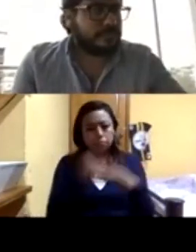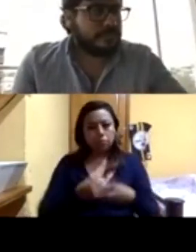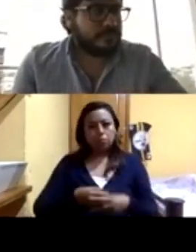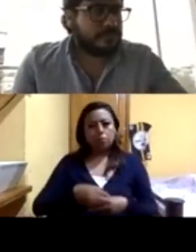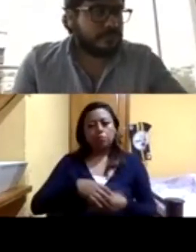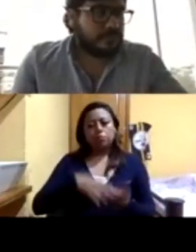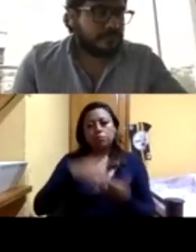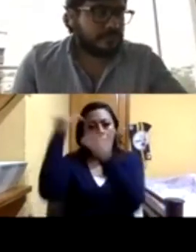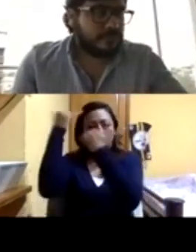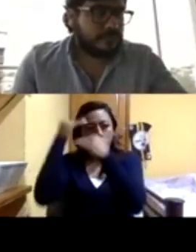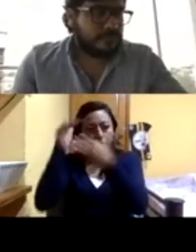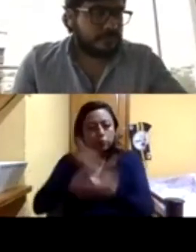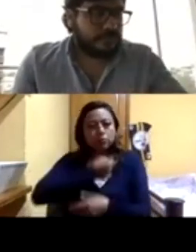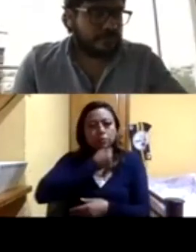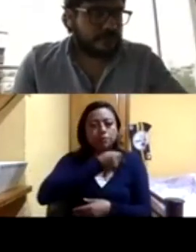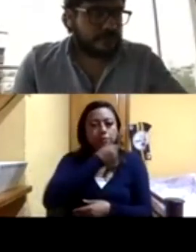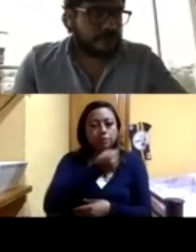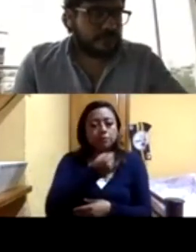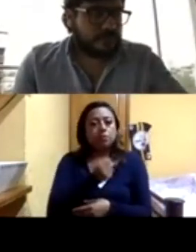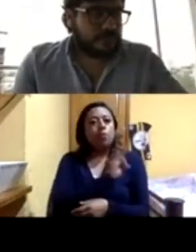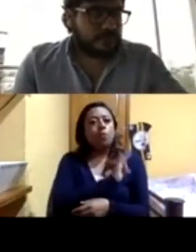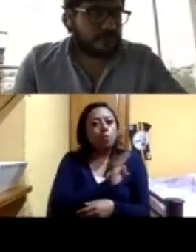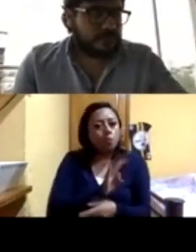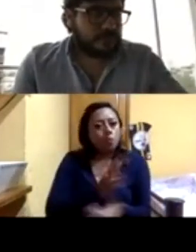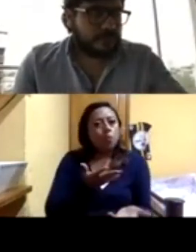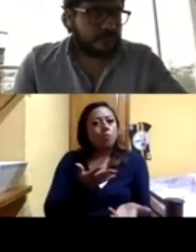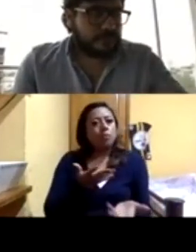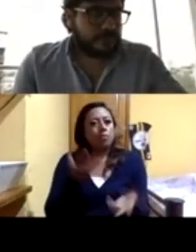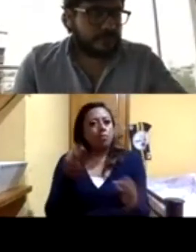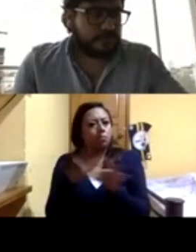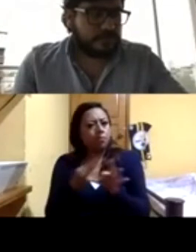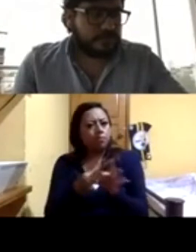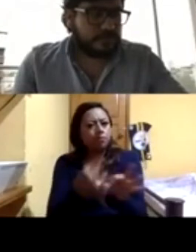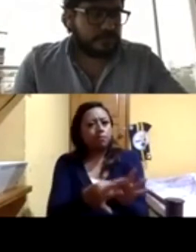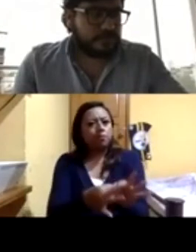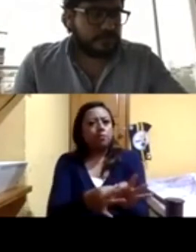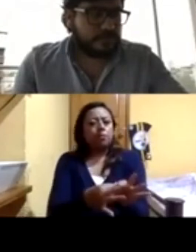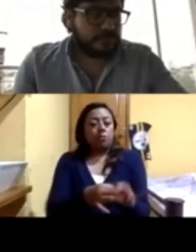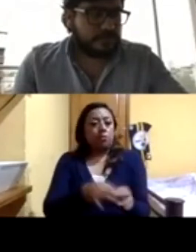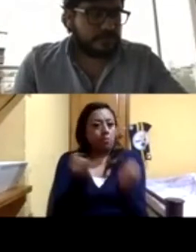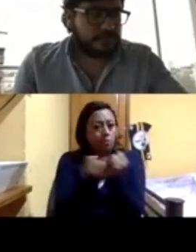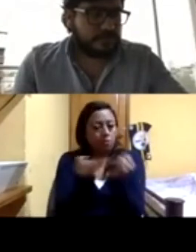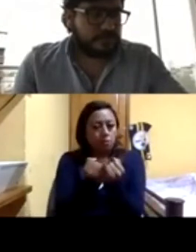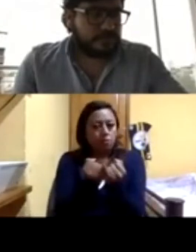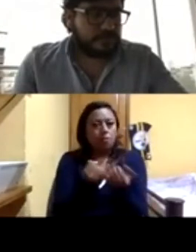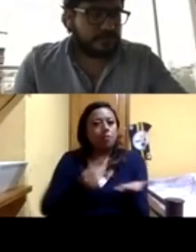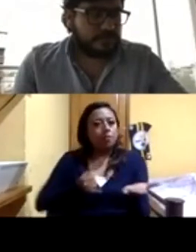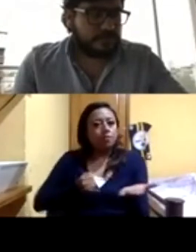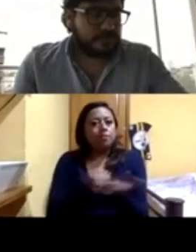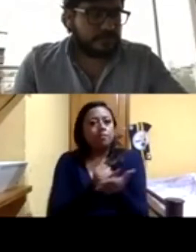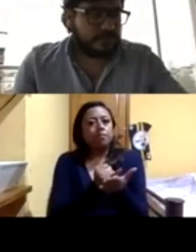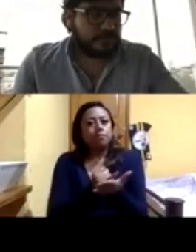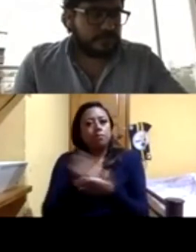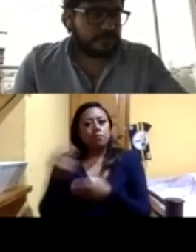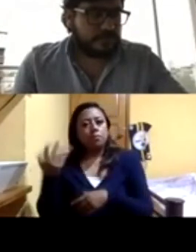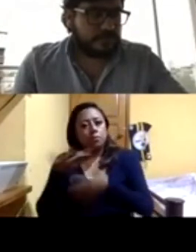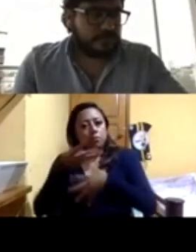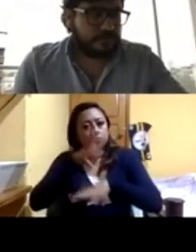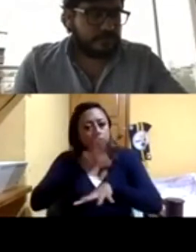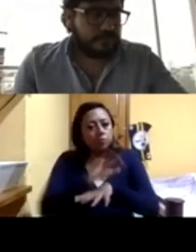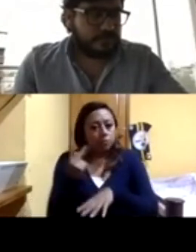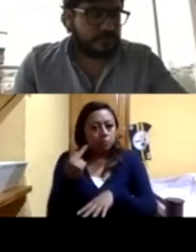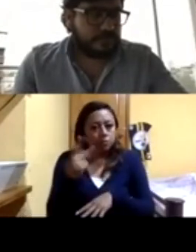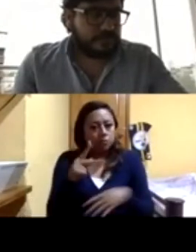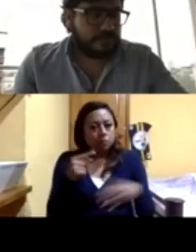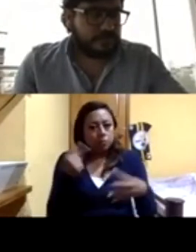y ejercerlos, y entre ellos, pues tomar decisiones sobre sus necesidades, y la importancia de que los módulos